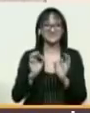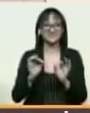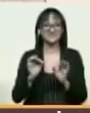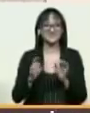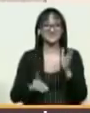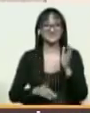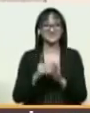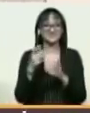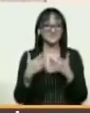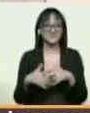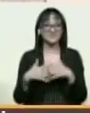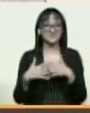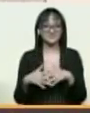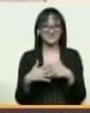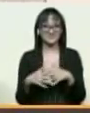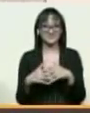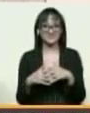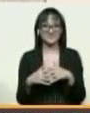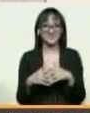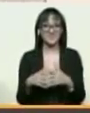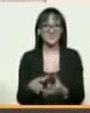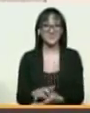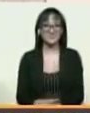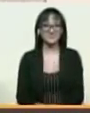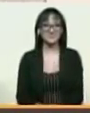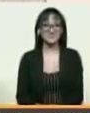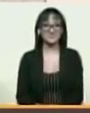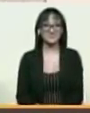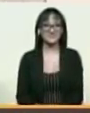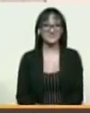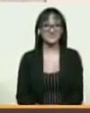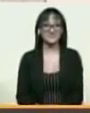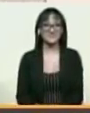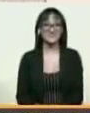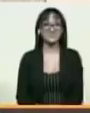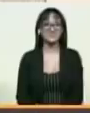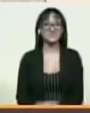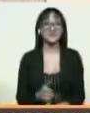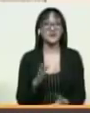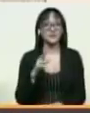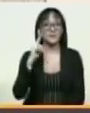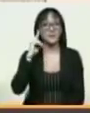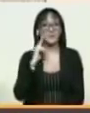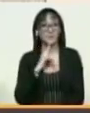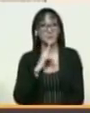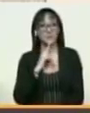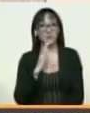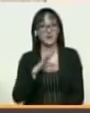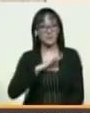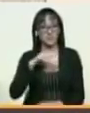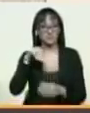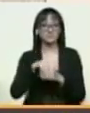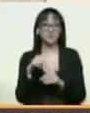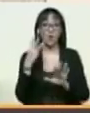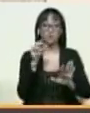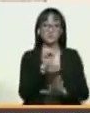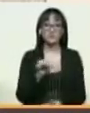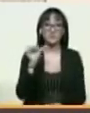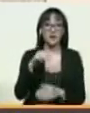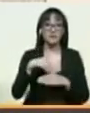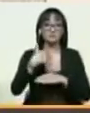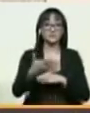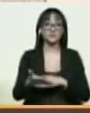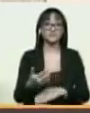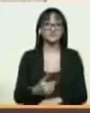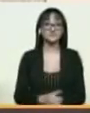desarrollo industrial e inclusivo sostenible de la República Bolivariana de Venezuela. Hace 8 semanas, y 8 semanas después, podemos decir en